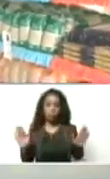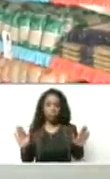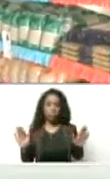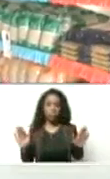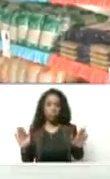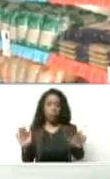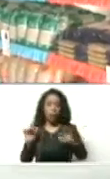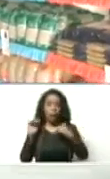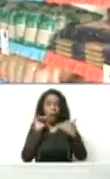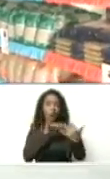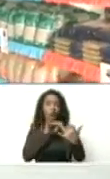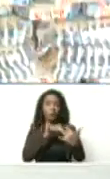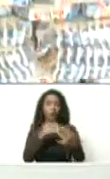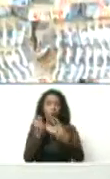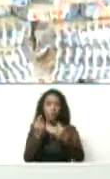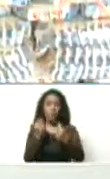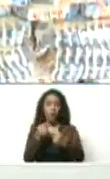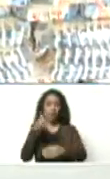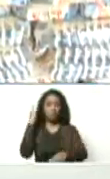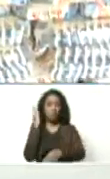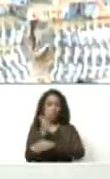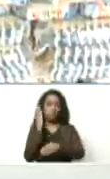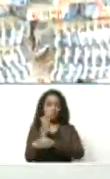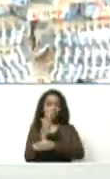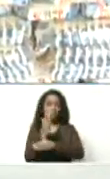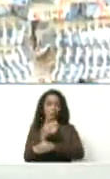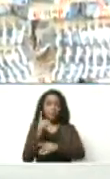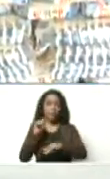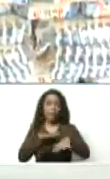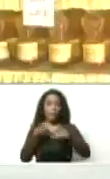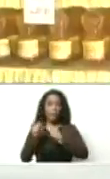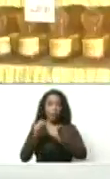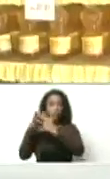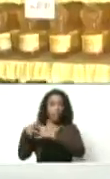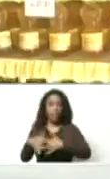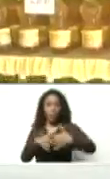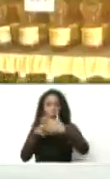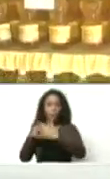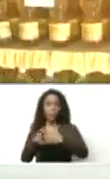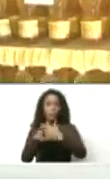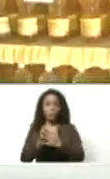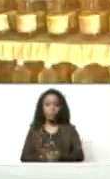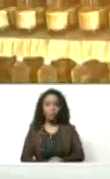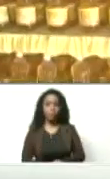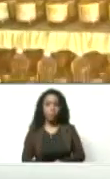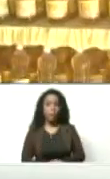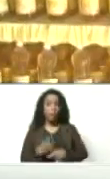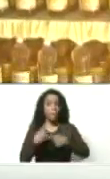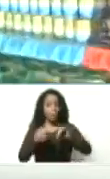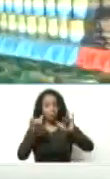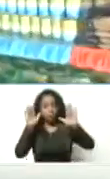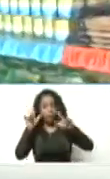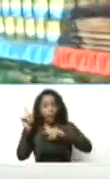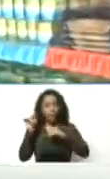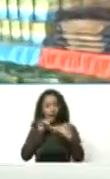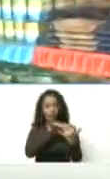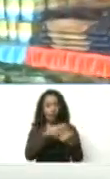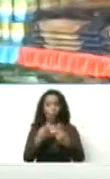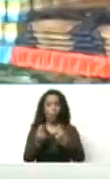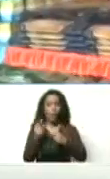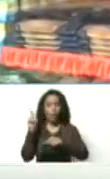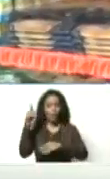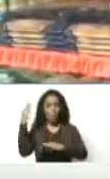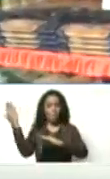Por la guerra económica, las sanciones criminales del imperialismo norteamericano. Pero a pesar de esa guerra económica y